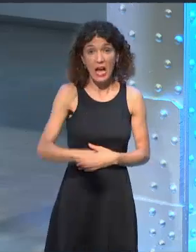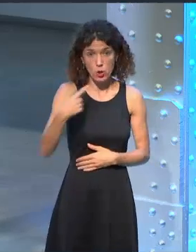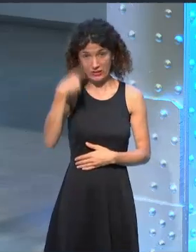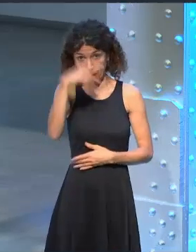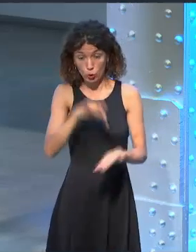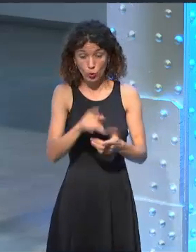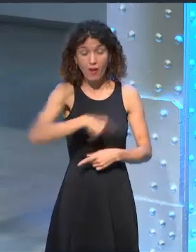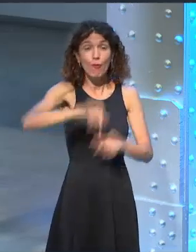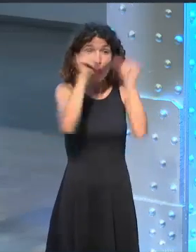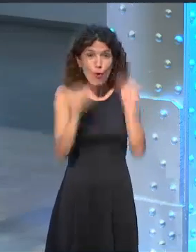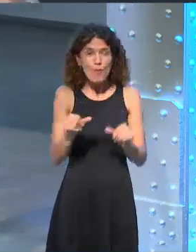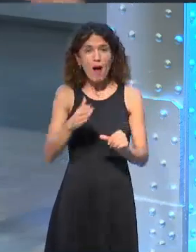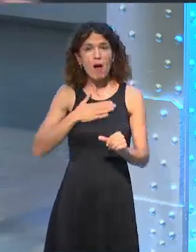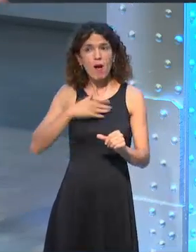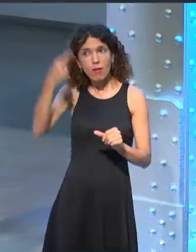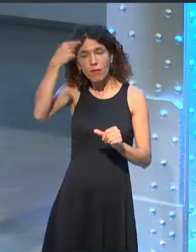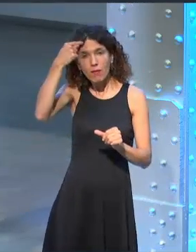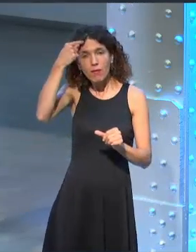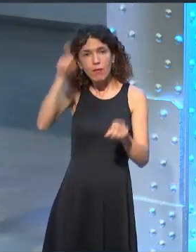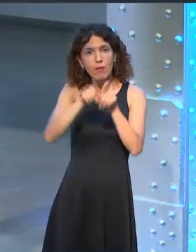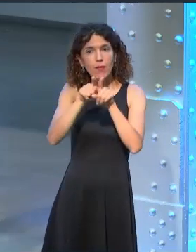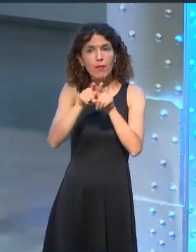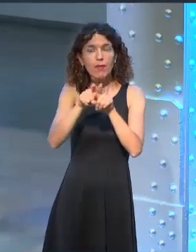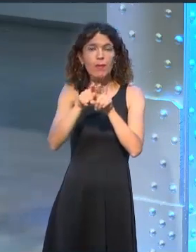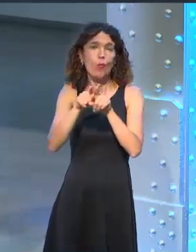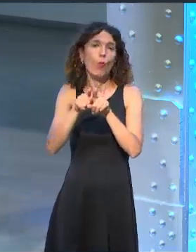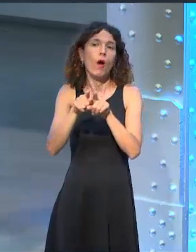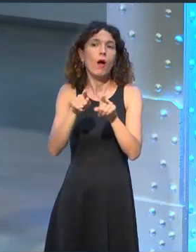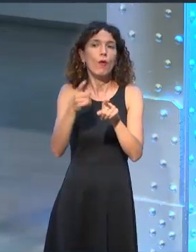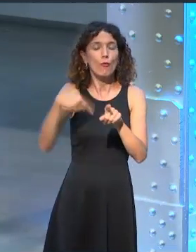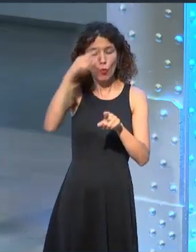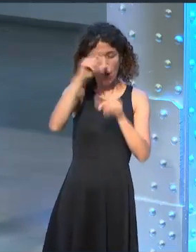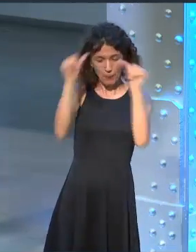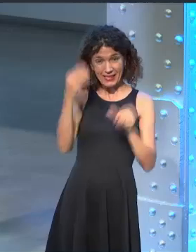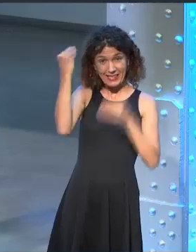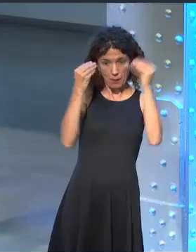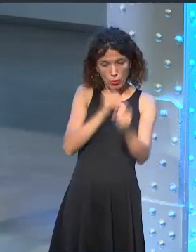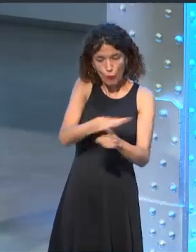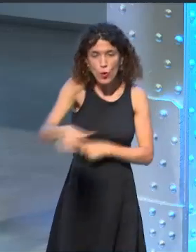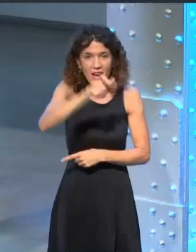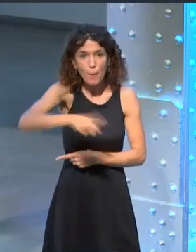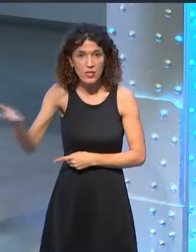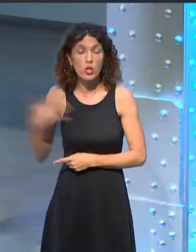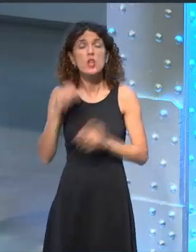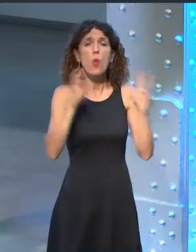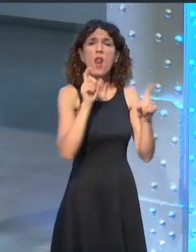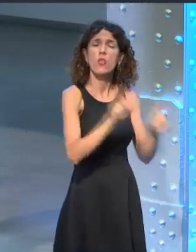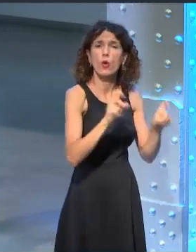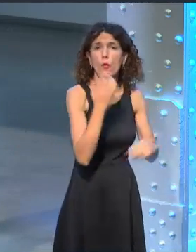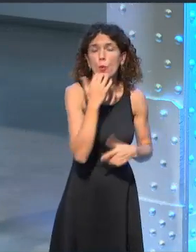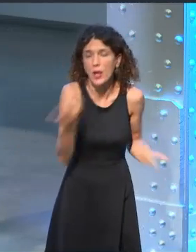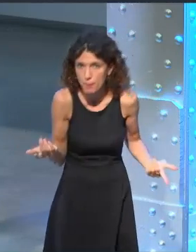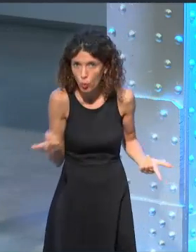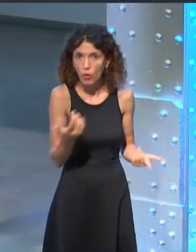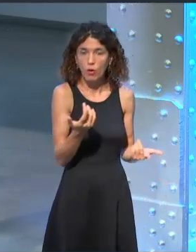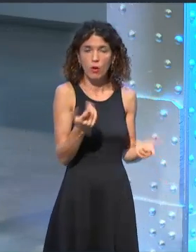que nuestra forma de management influye sobre las personas. Lo mismo ocurre con la educación, ¿no? Es decir,